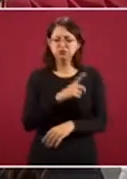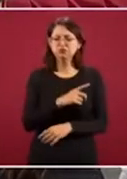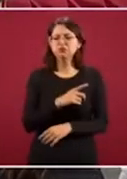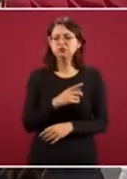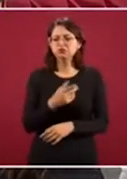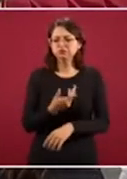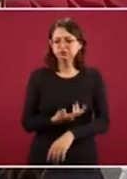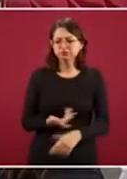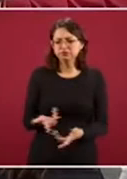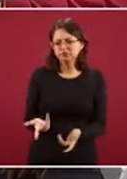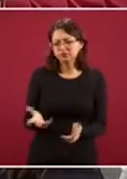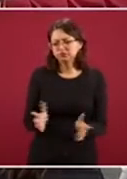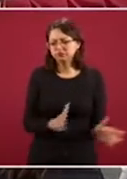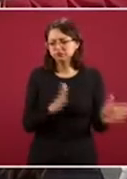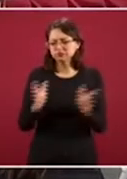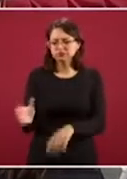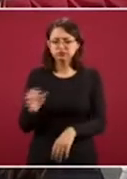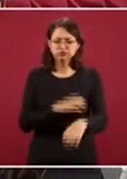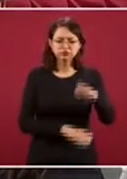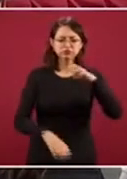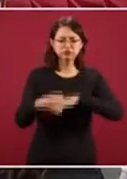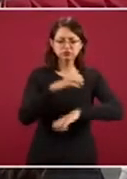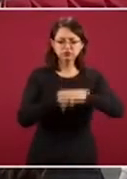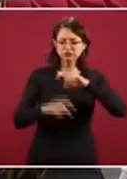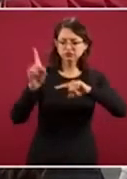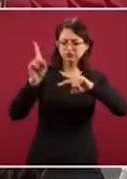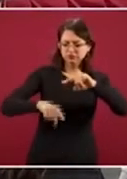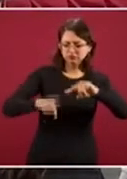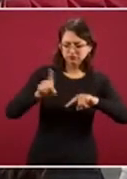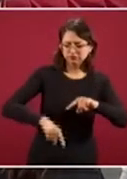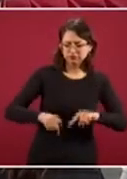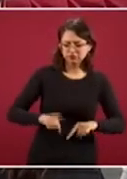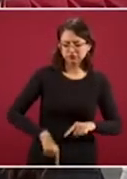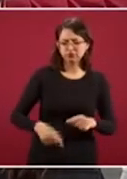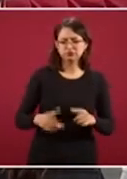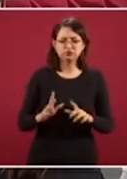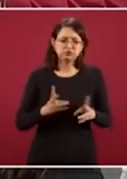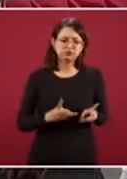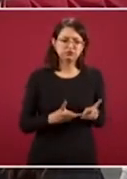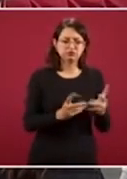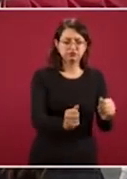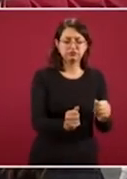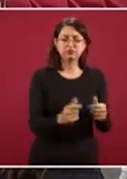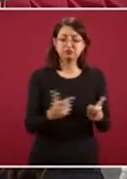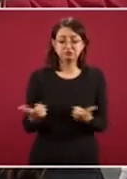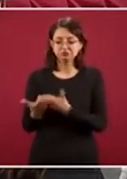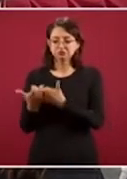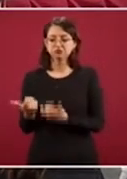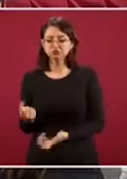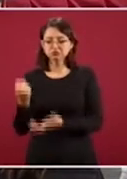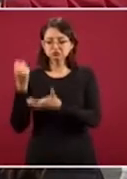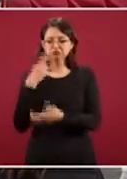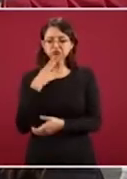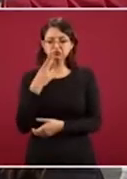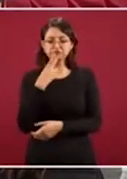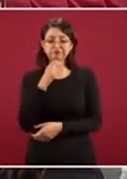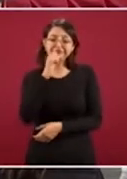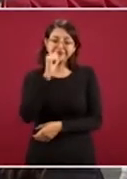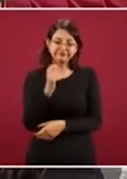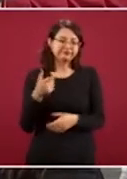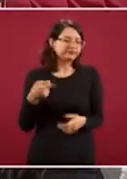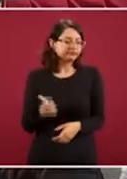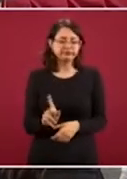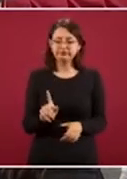hicieron erogaciones por parte de la empresa por fuera del fidecomiso sin embargo el compromiso y la obligación